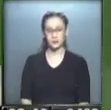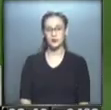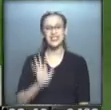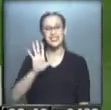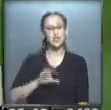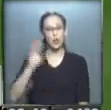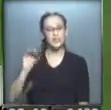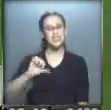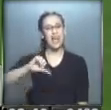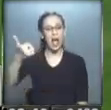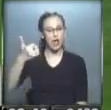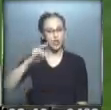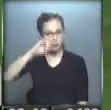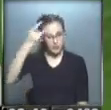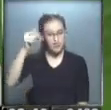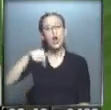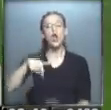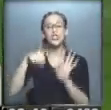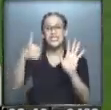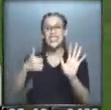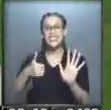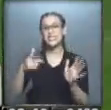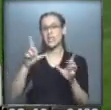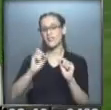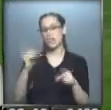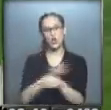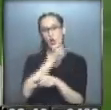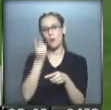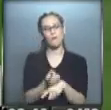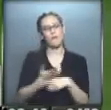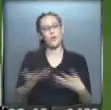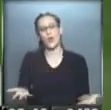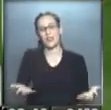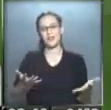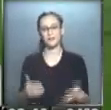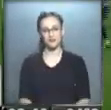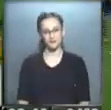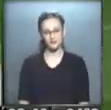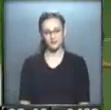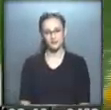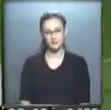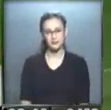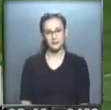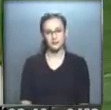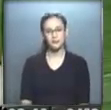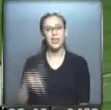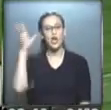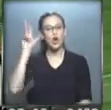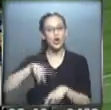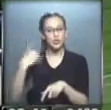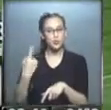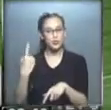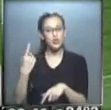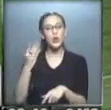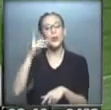5 partidos en forma consecutiva. Hoy en la 6ª fecha no pudo. Frente a Independiente Rivadavia de Mendoza. A los 8 minutos